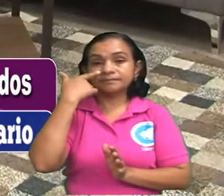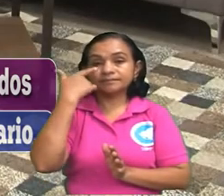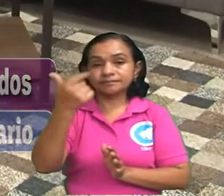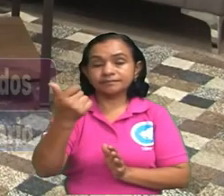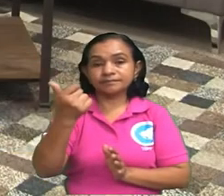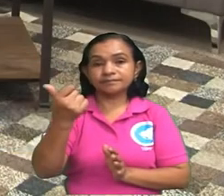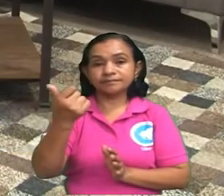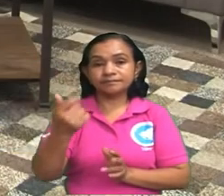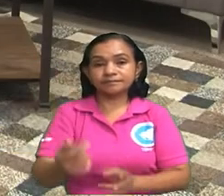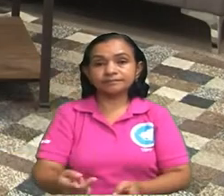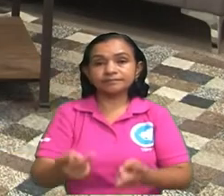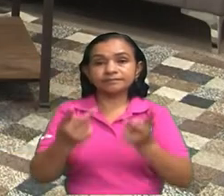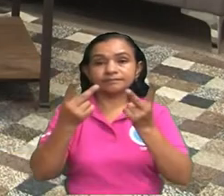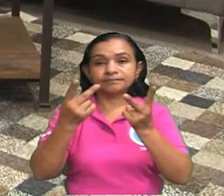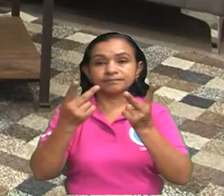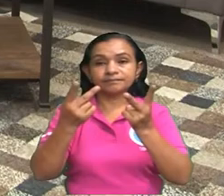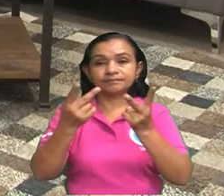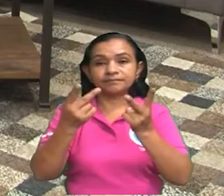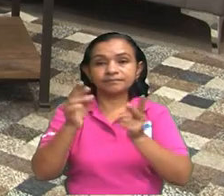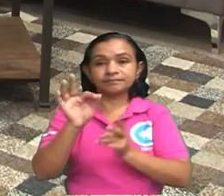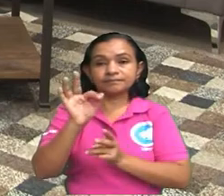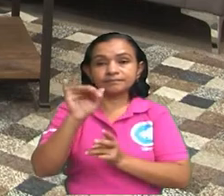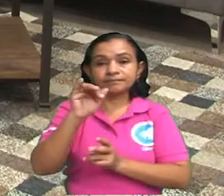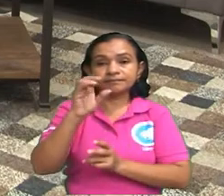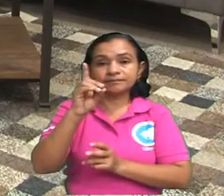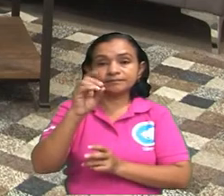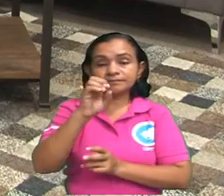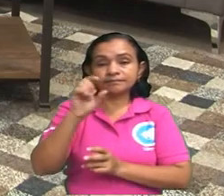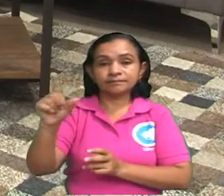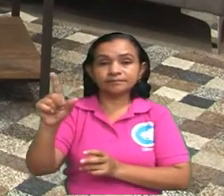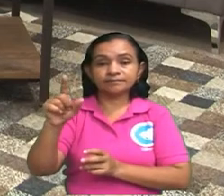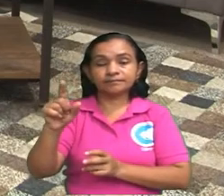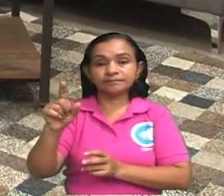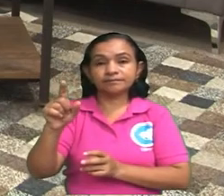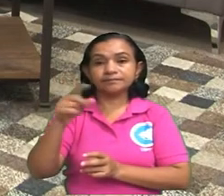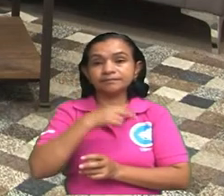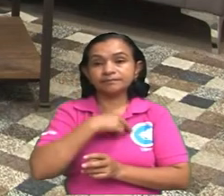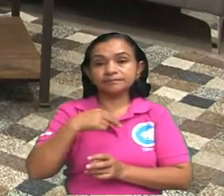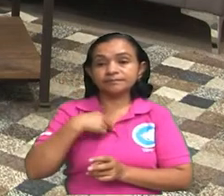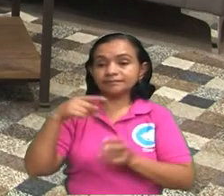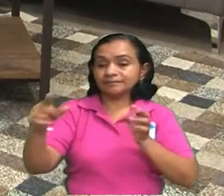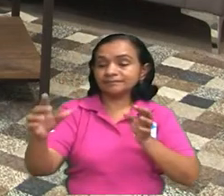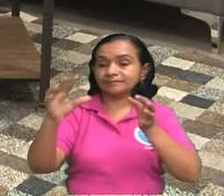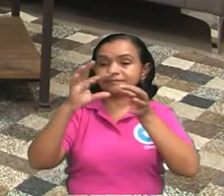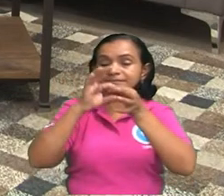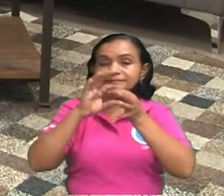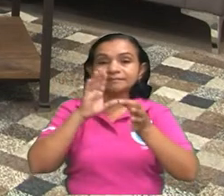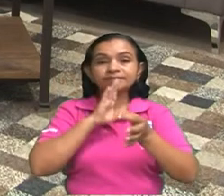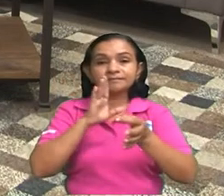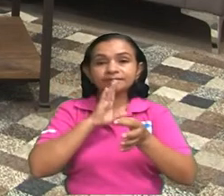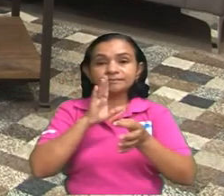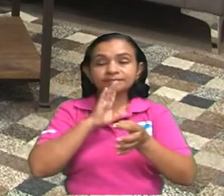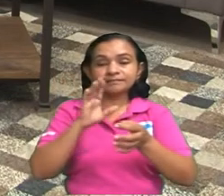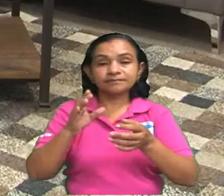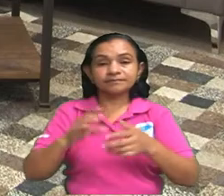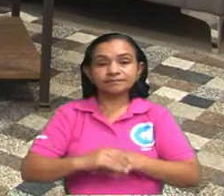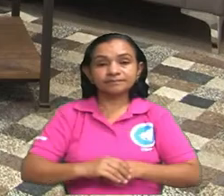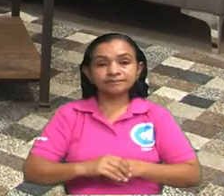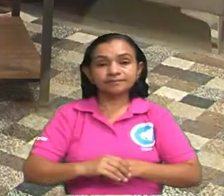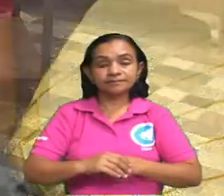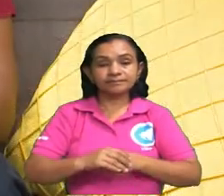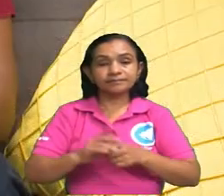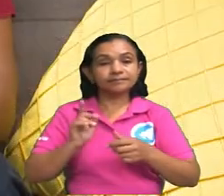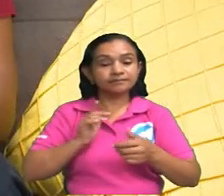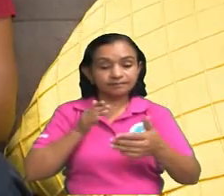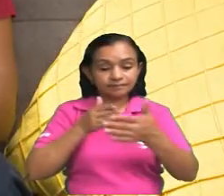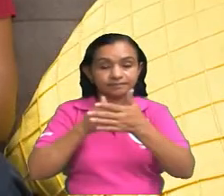sobre también la vida del legado del comandante Fidel Castro, aprovechando su compañía también a hablar de este otro grande. Nosotros tenemos